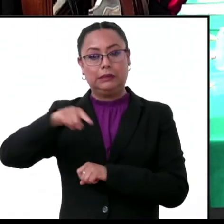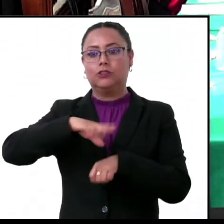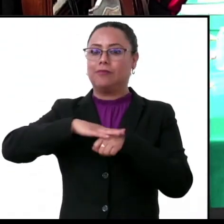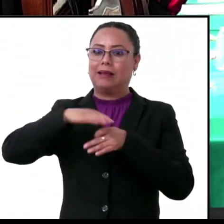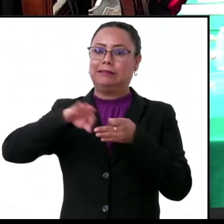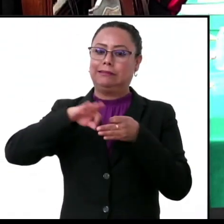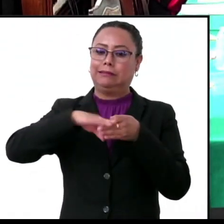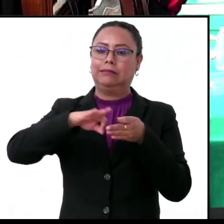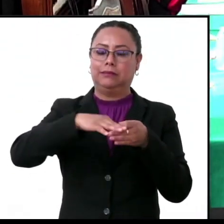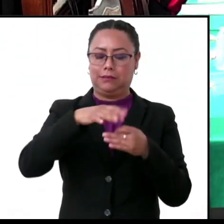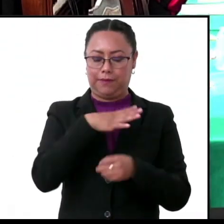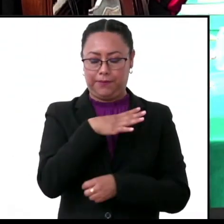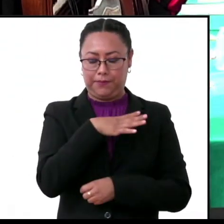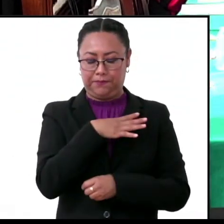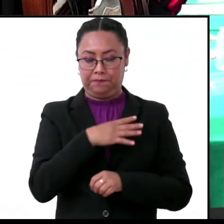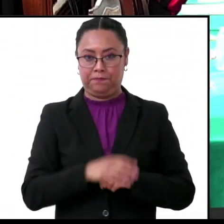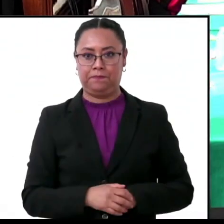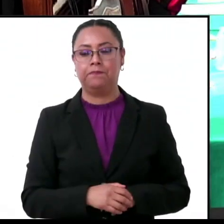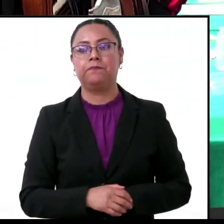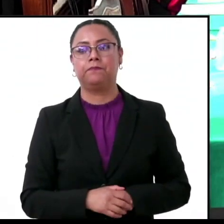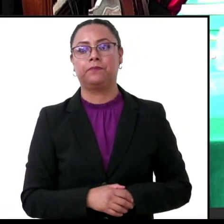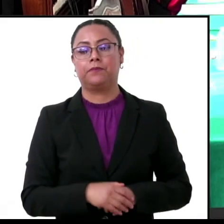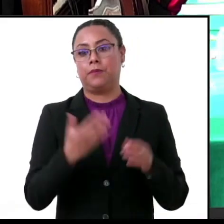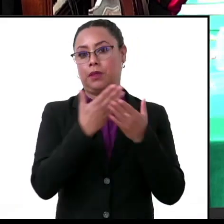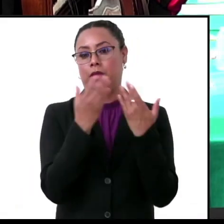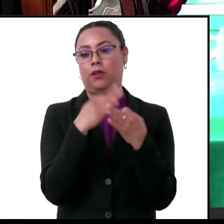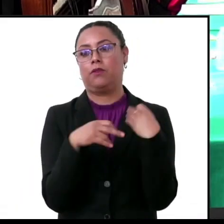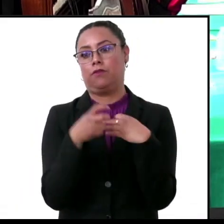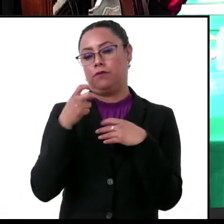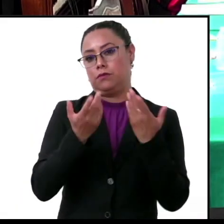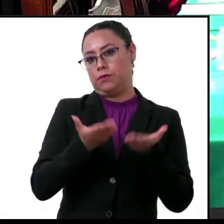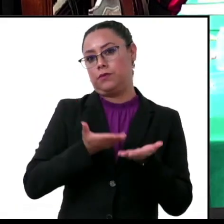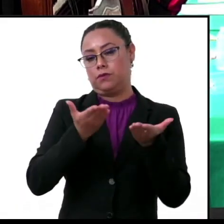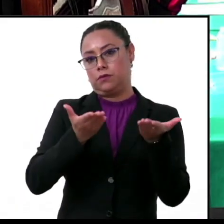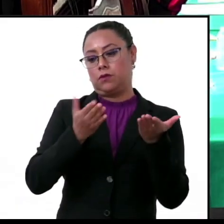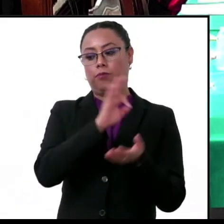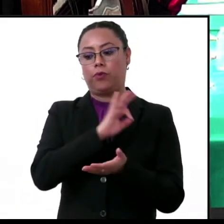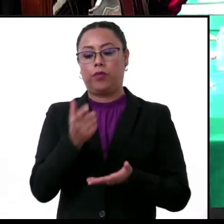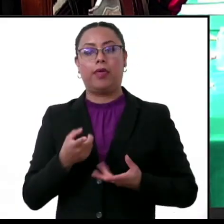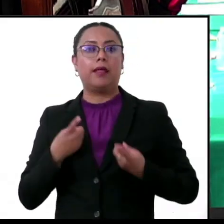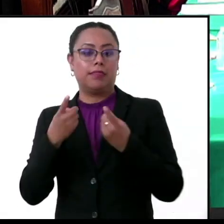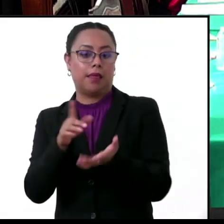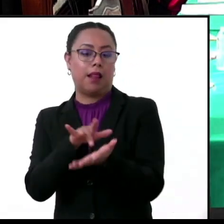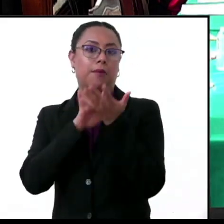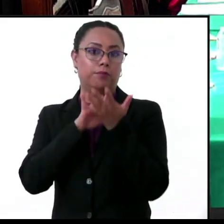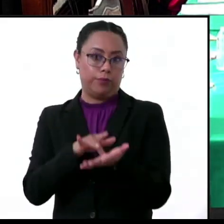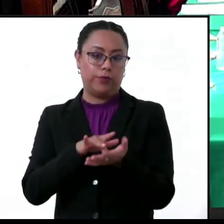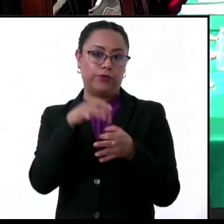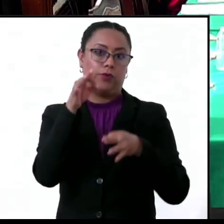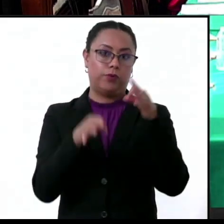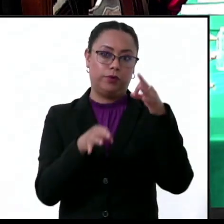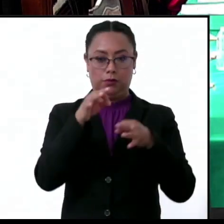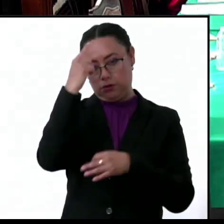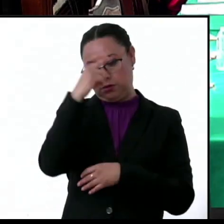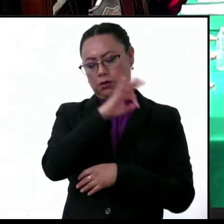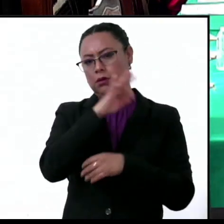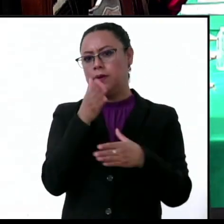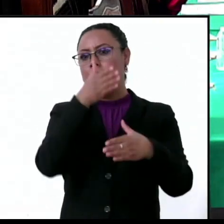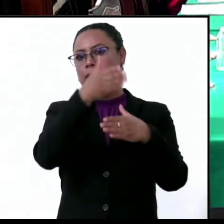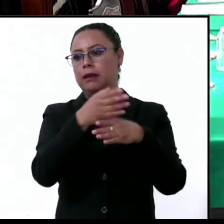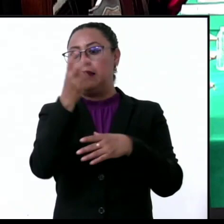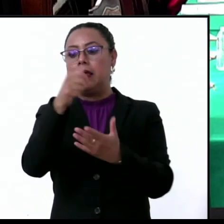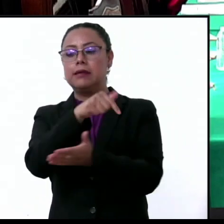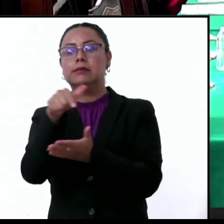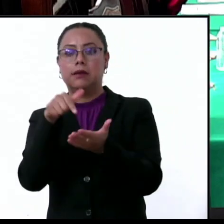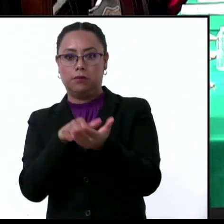recurrentes, y lo que se ha dispuesto es brindar el acompañamiento jurídico para poder acudir al